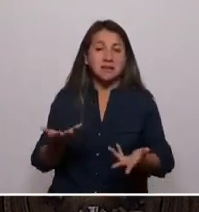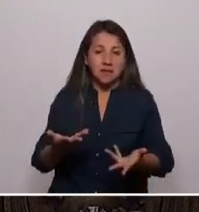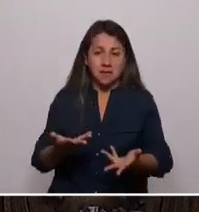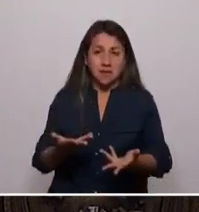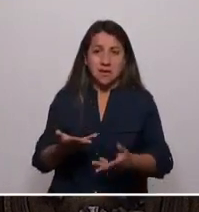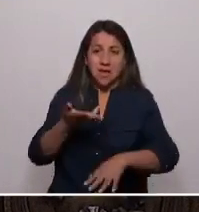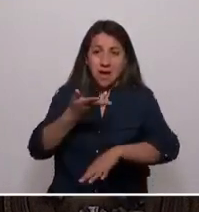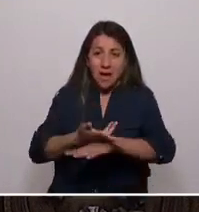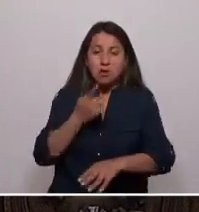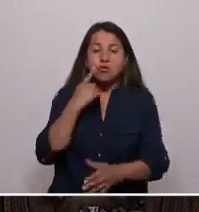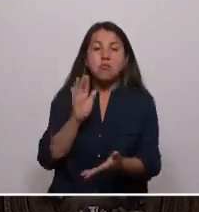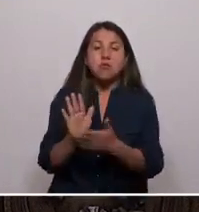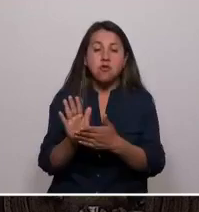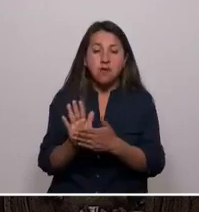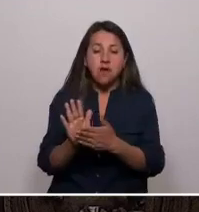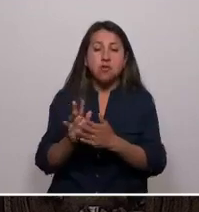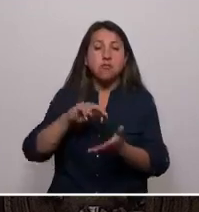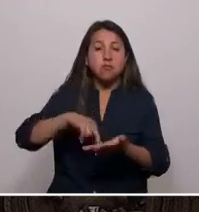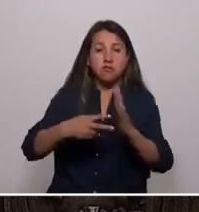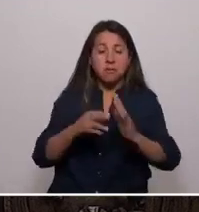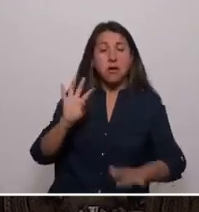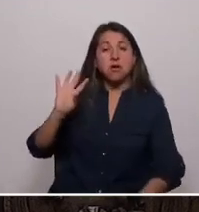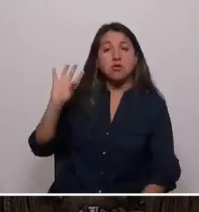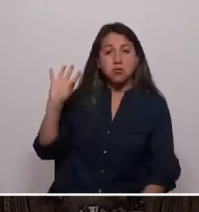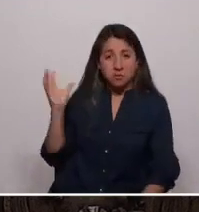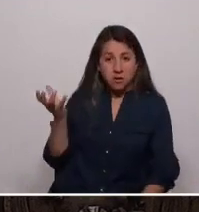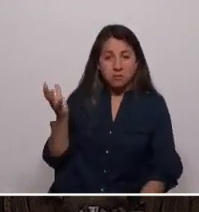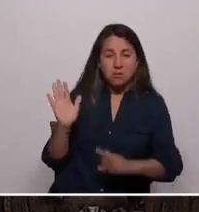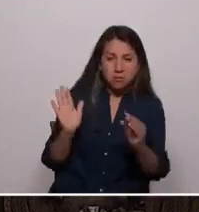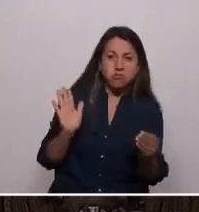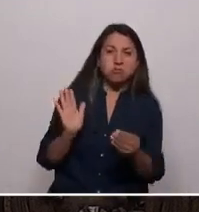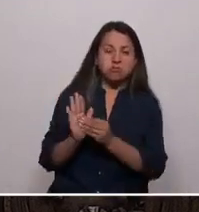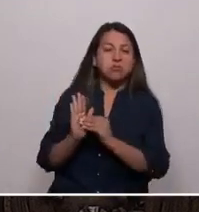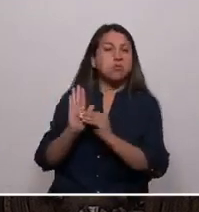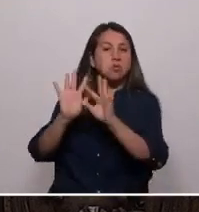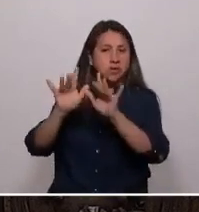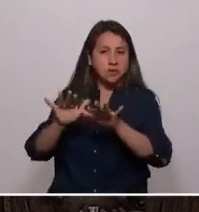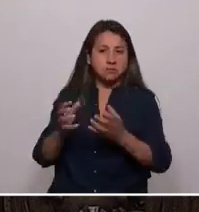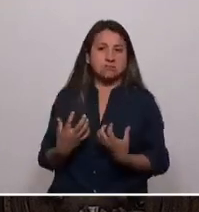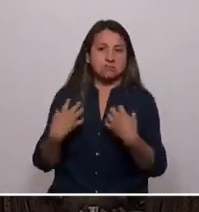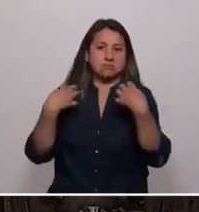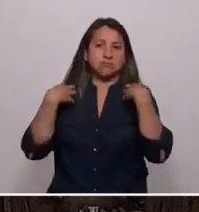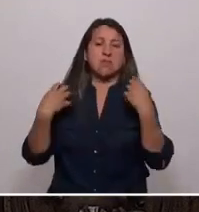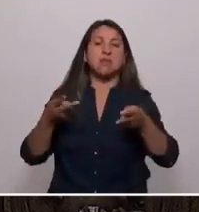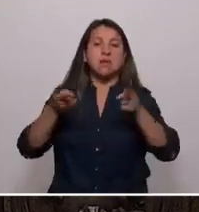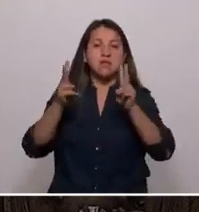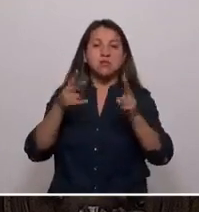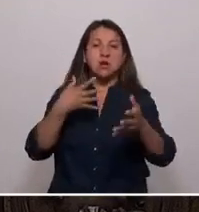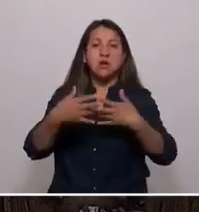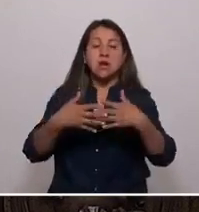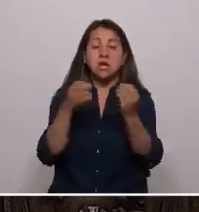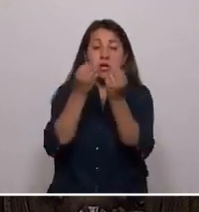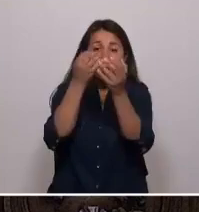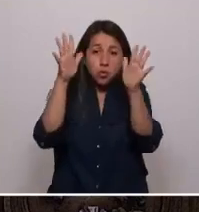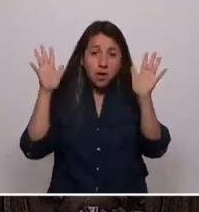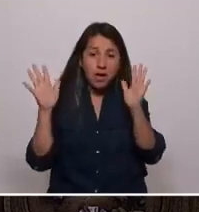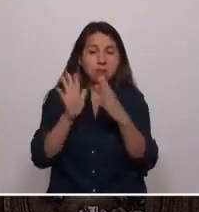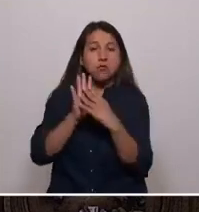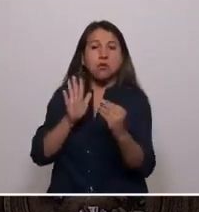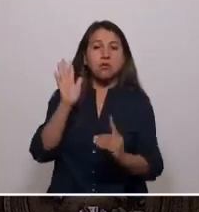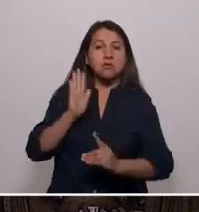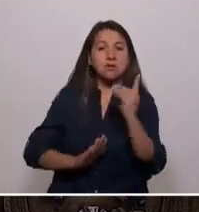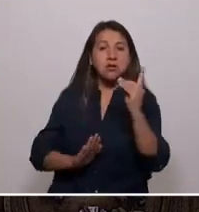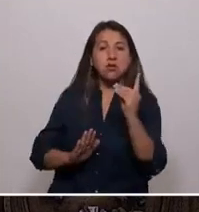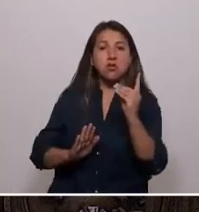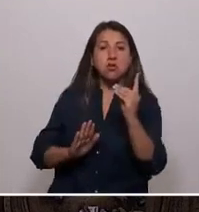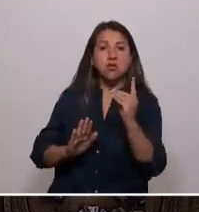tenemos comprobado la crisis climática y debemos asumirlo con un texto que se haga cargo de los derechos de la naturaleza y oriente el modelo de desarrollo hacia